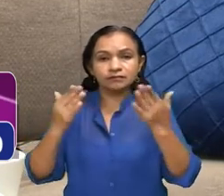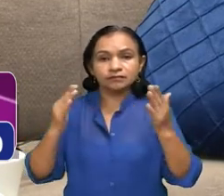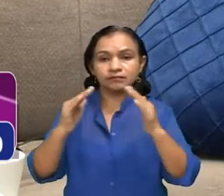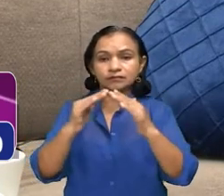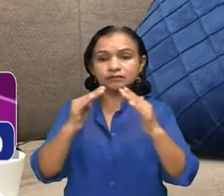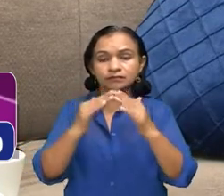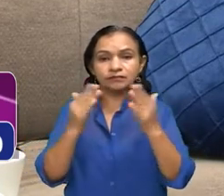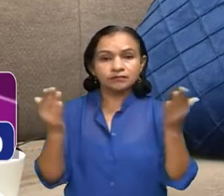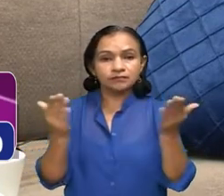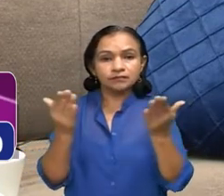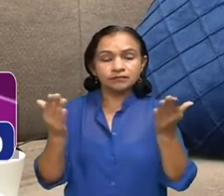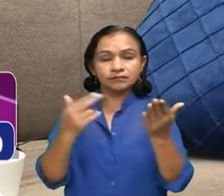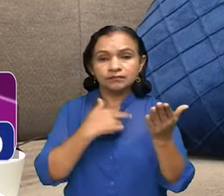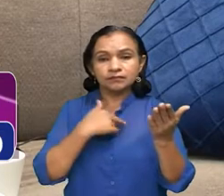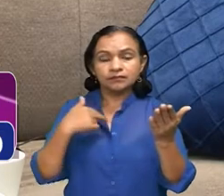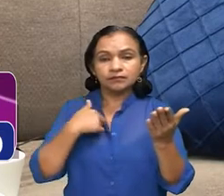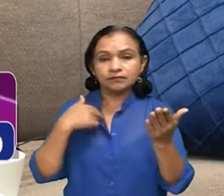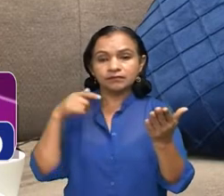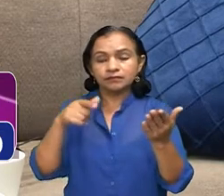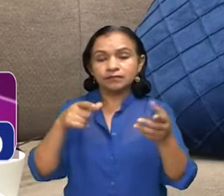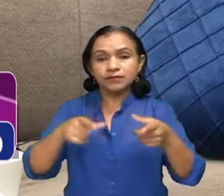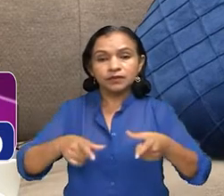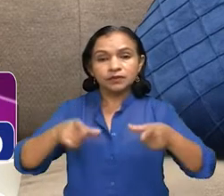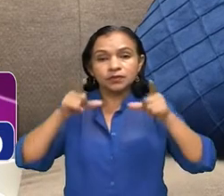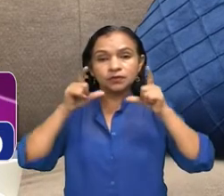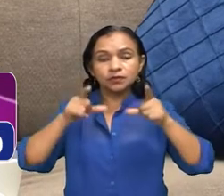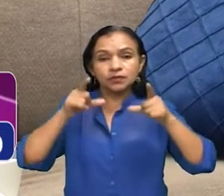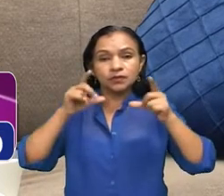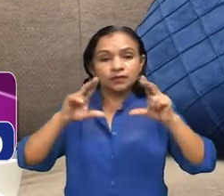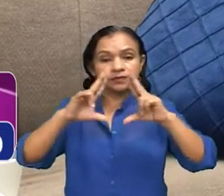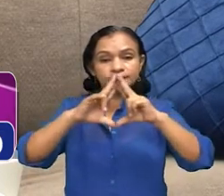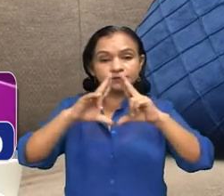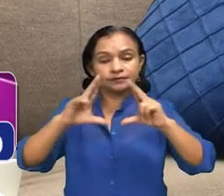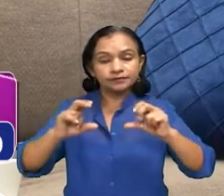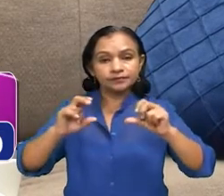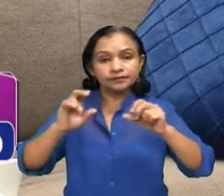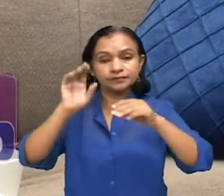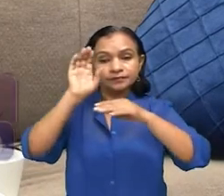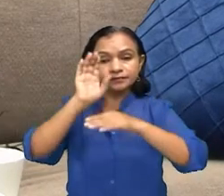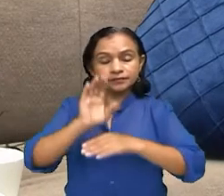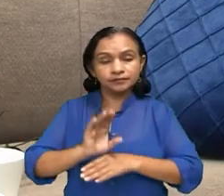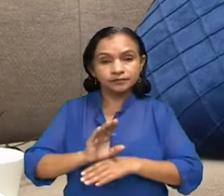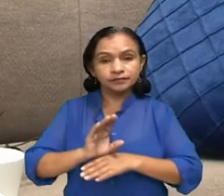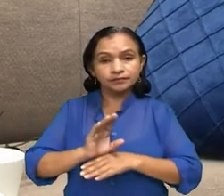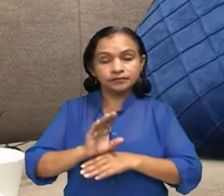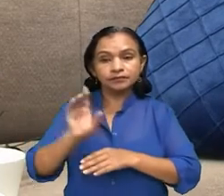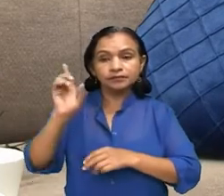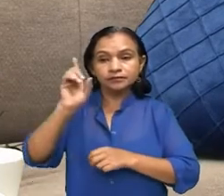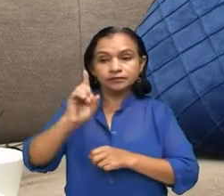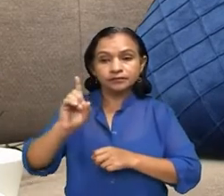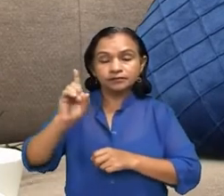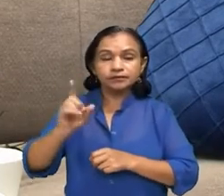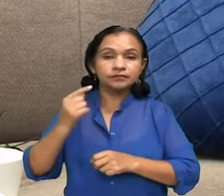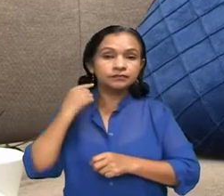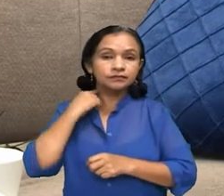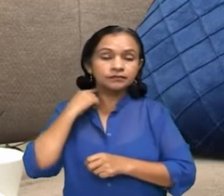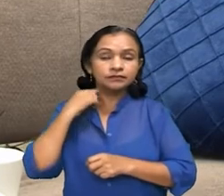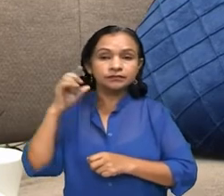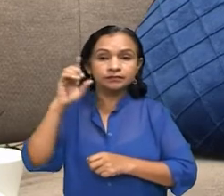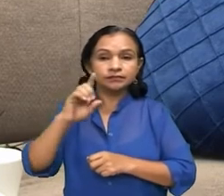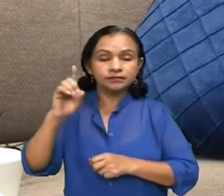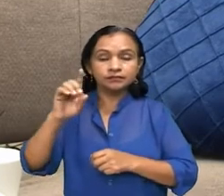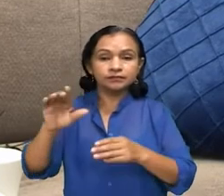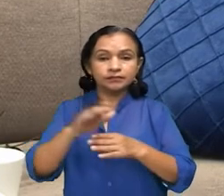Pero cómo darle a este producto, ¿verdad?, que ya el nicaragüense está acostumbrado a consumirlo todos los domingos, con un toque